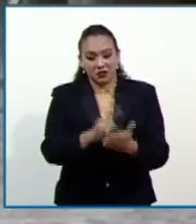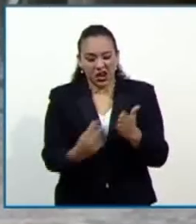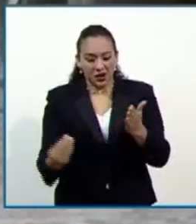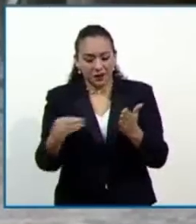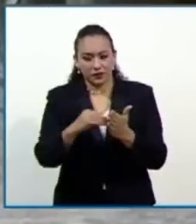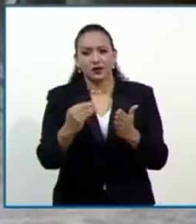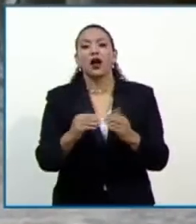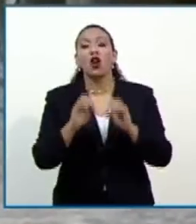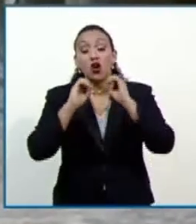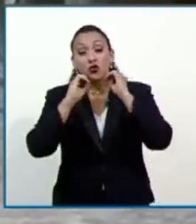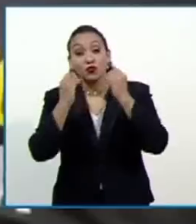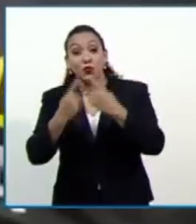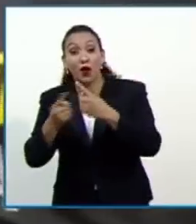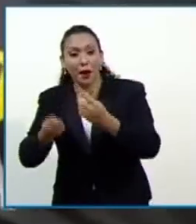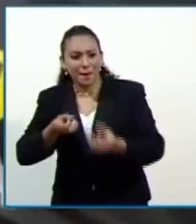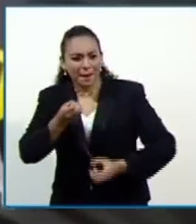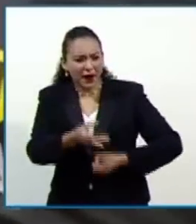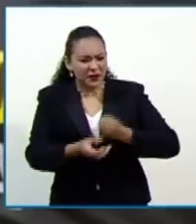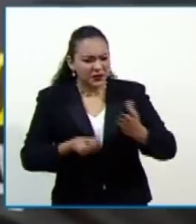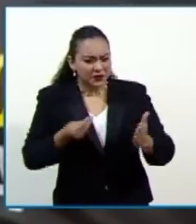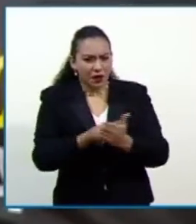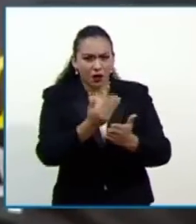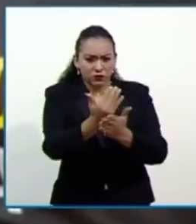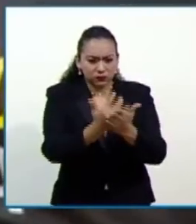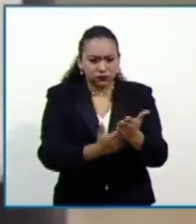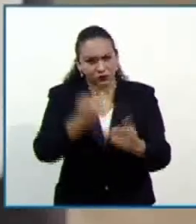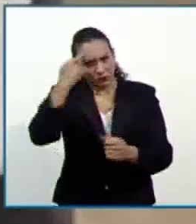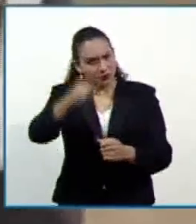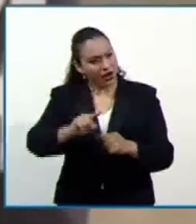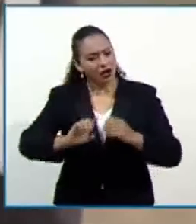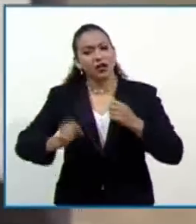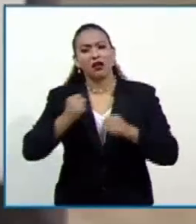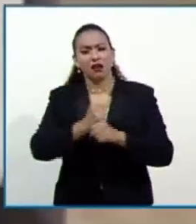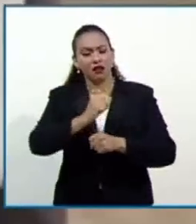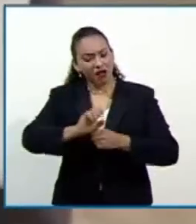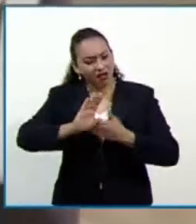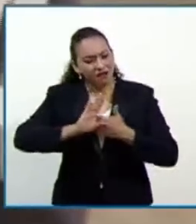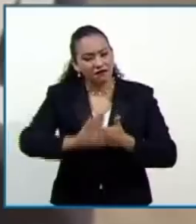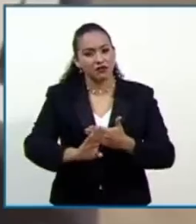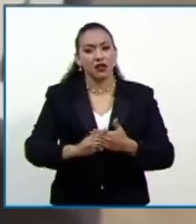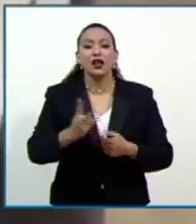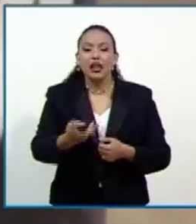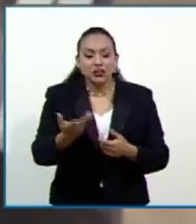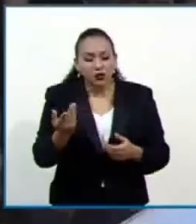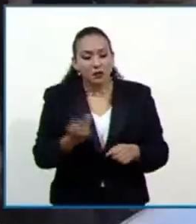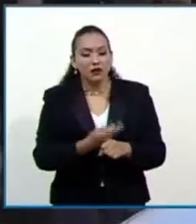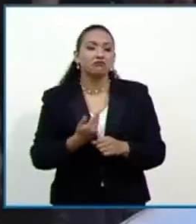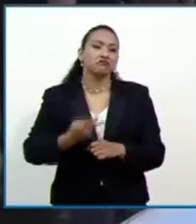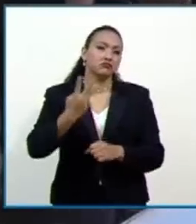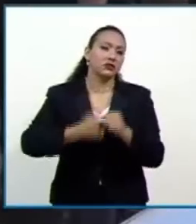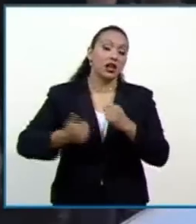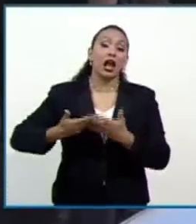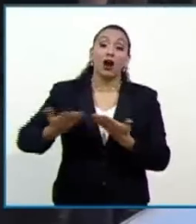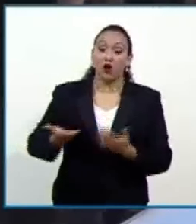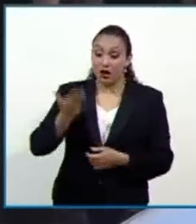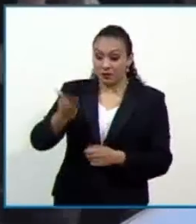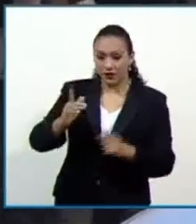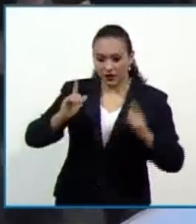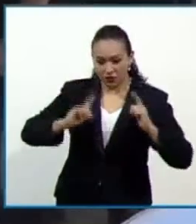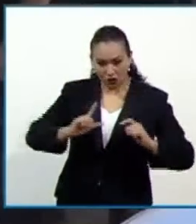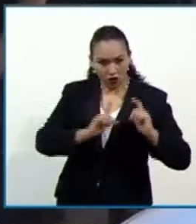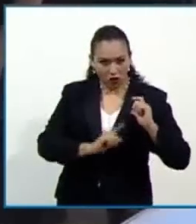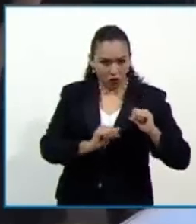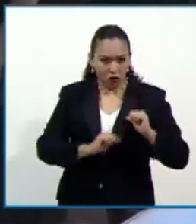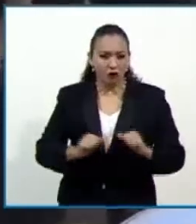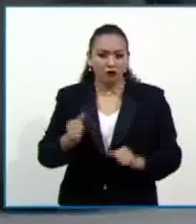por organizaciones de la sociedad civil y víctimas de tortura desde hace 3 años y ahora exigen a la Fiscalía cumplir con el